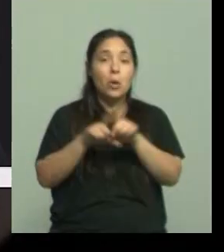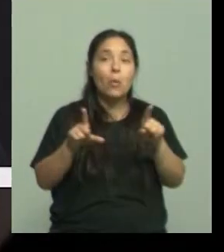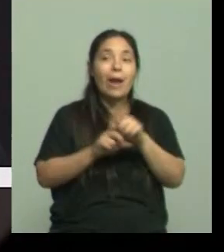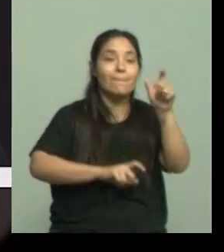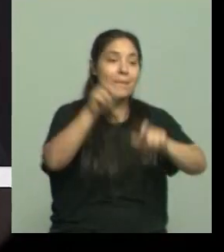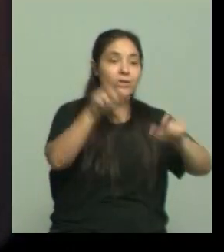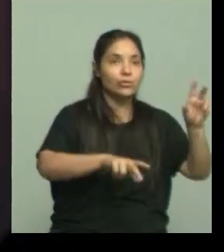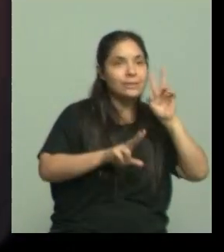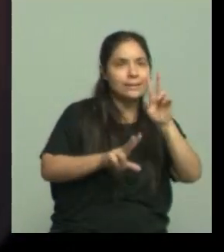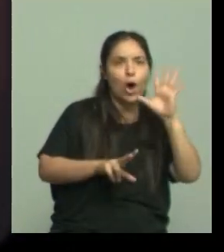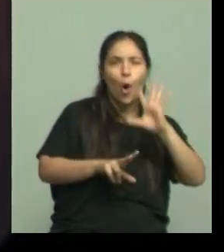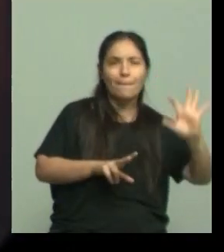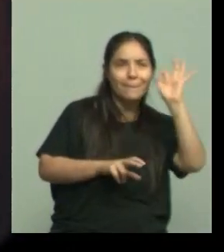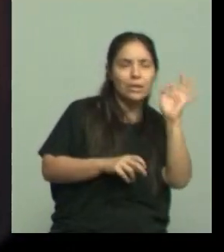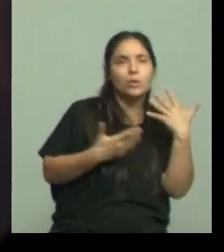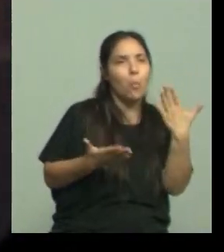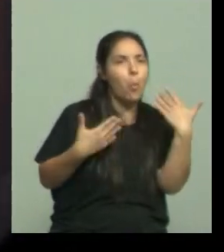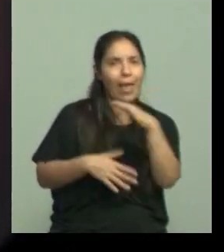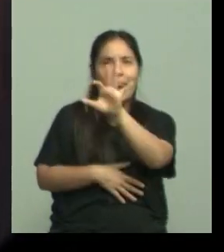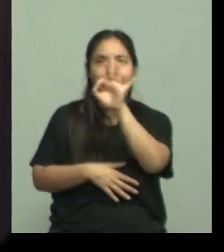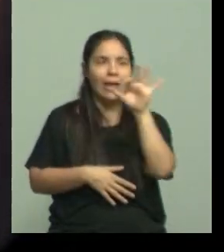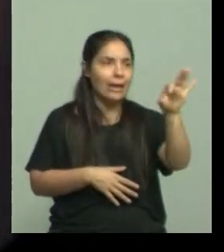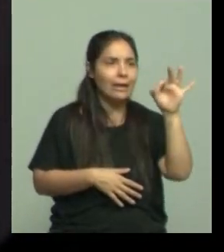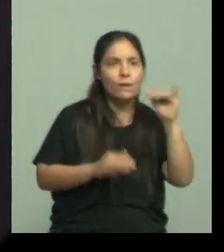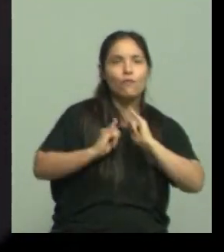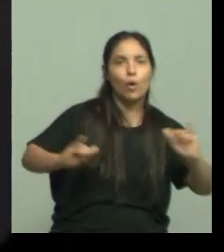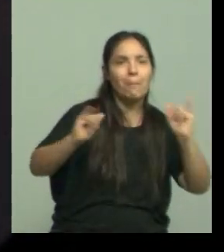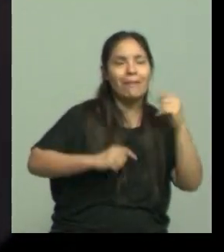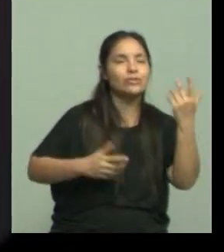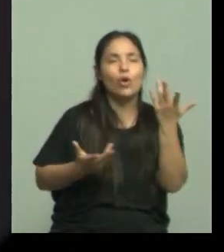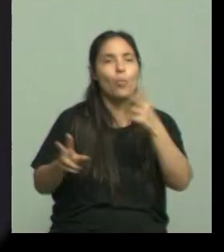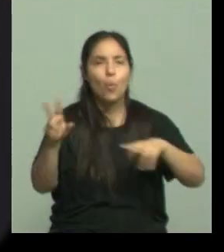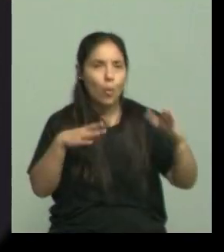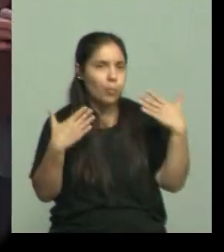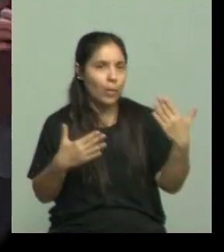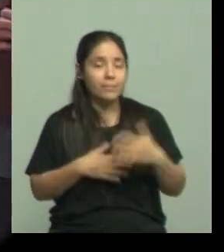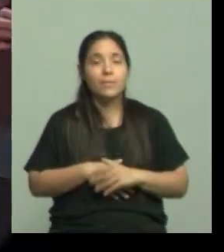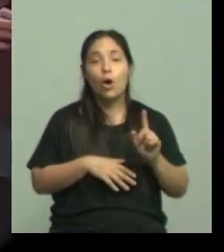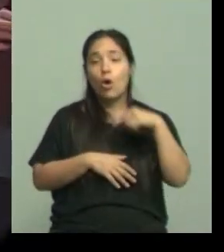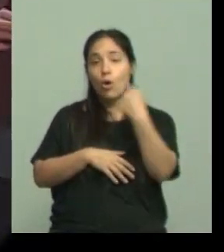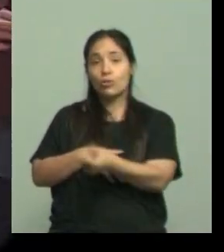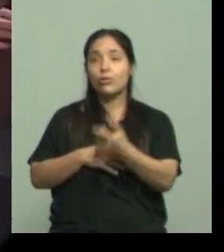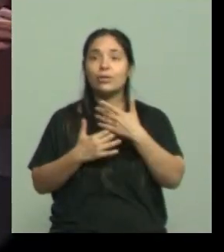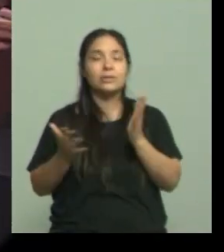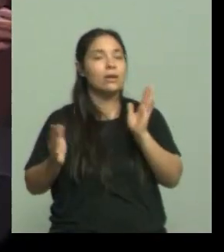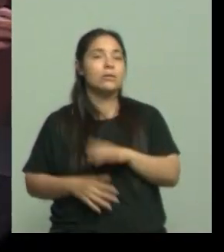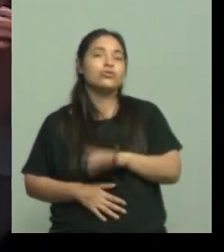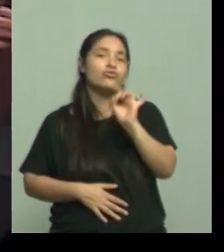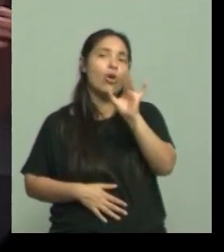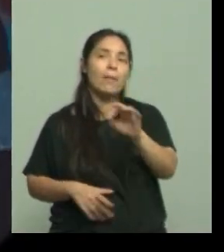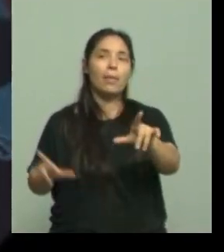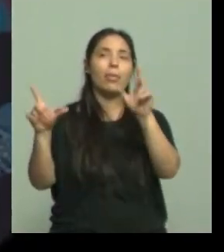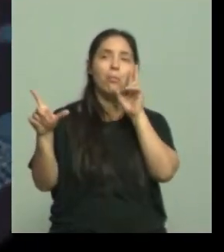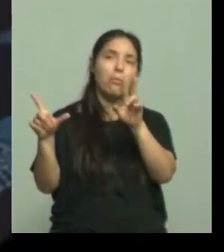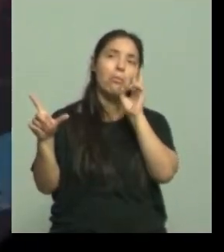Mientras tanto, algunas audiencias con actitud crítica pueden elegir qué y cómo informarse, pero otras son